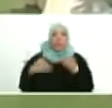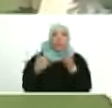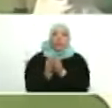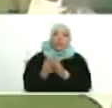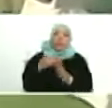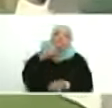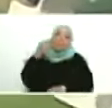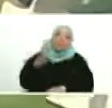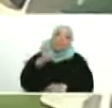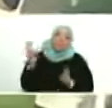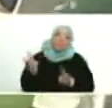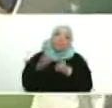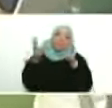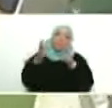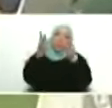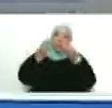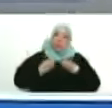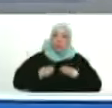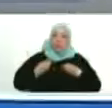¡Hasta la victoria siempre!